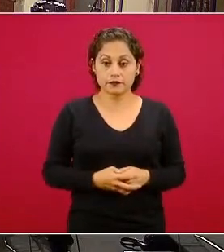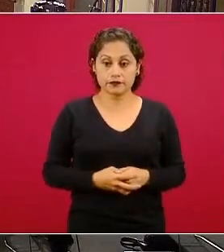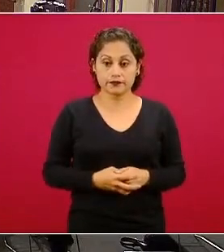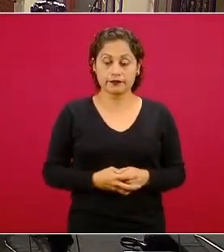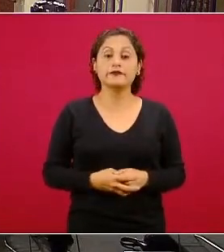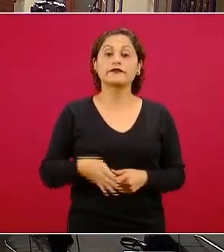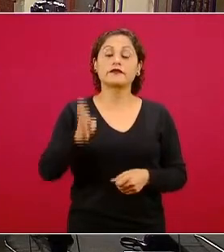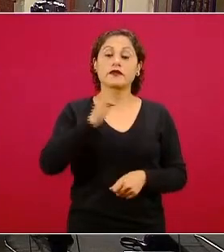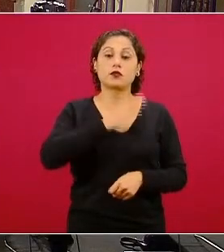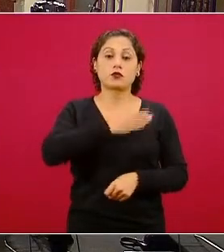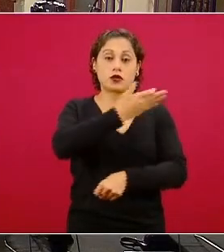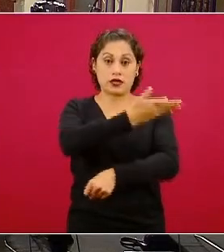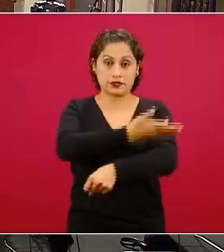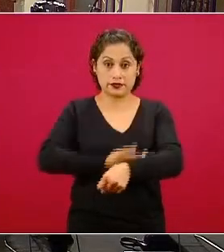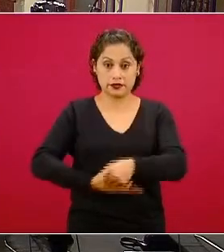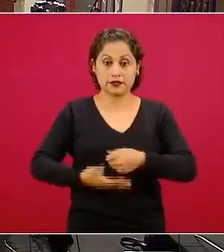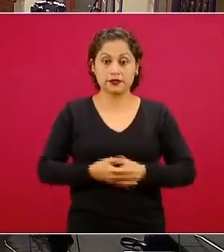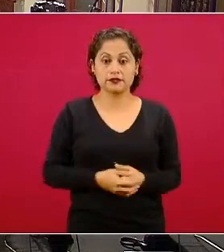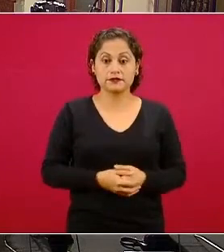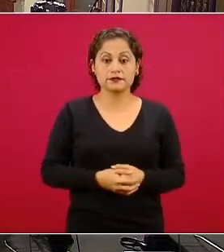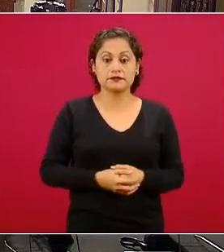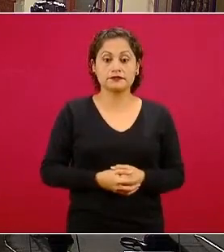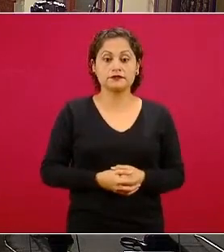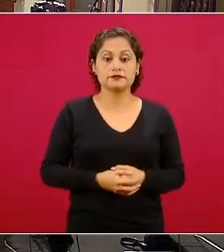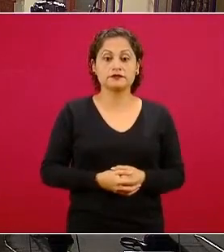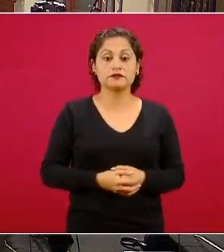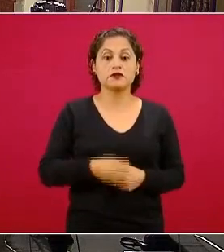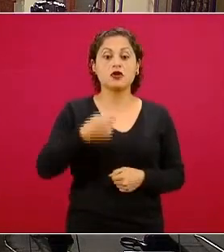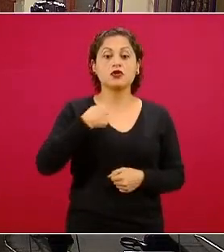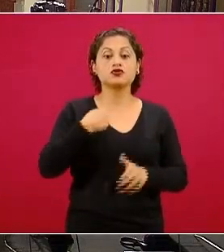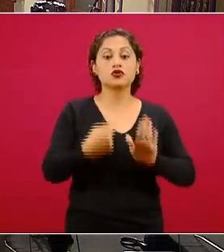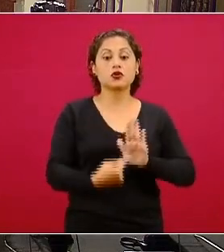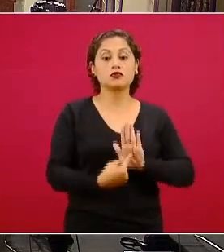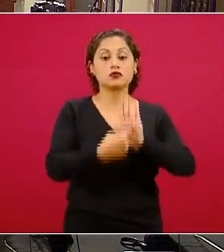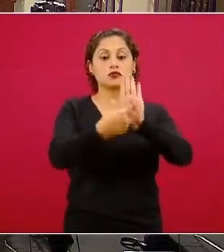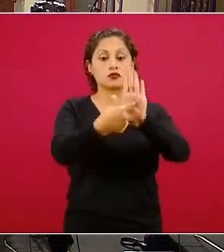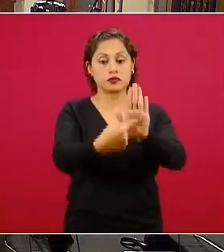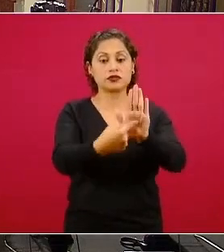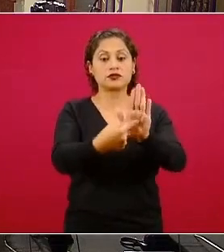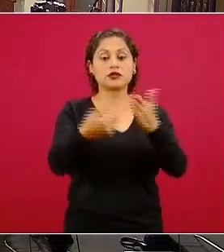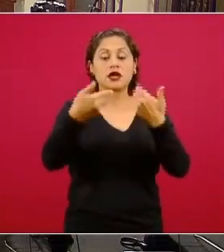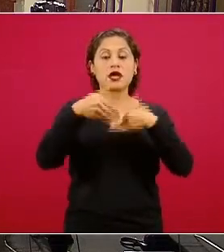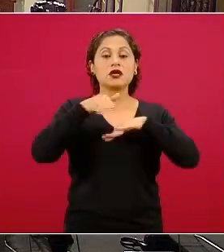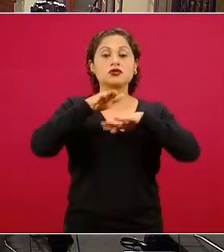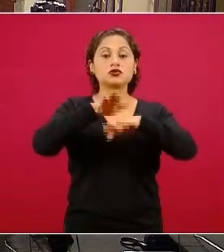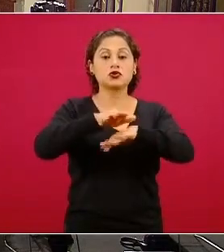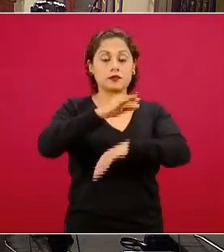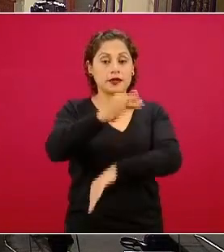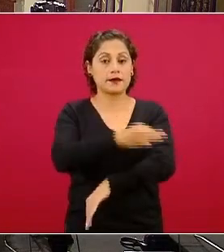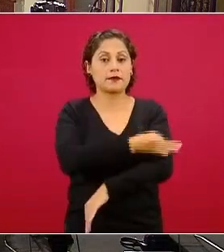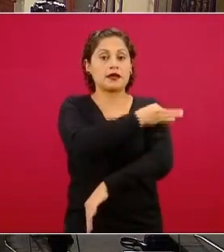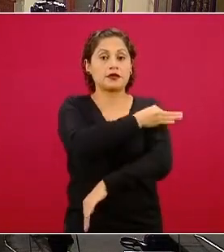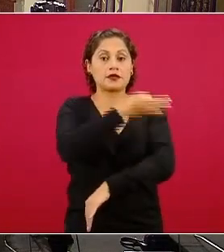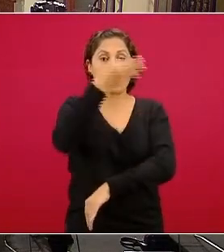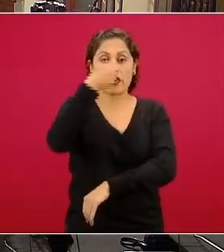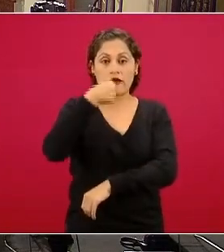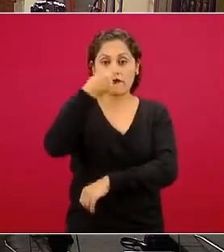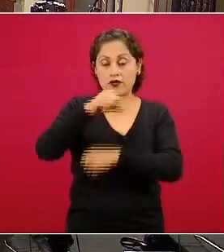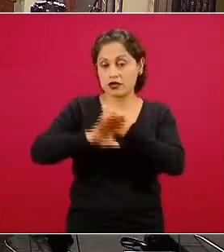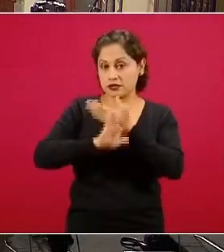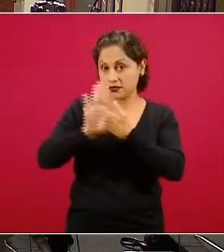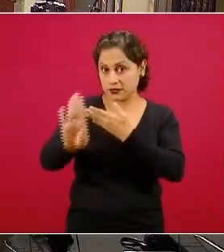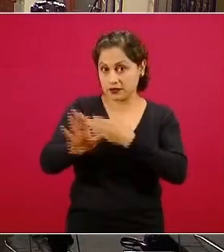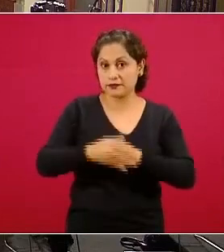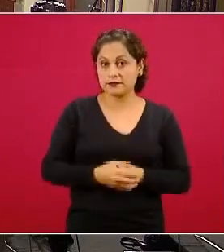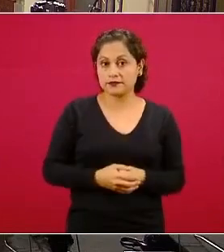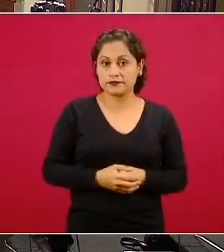Buenas tardes. Voy a presentar lo que corresponde a la vacunación contra la influenza desde